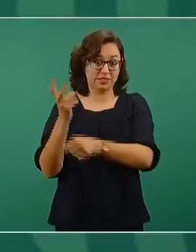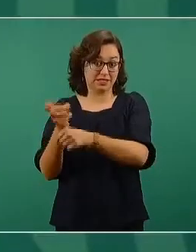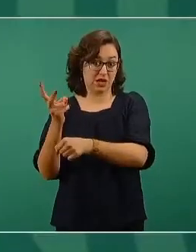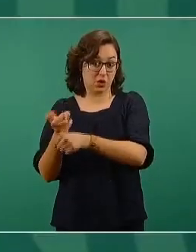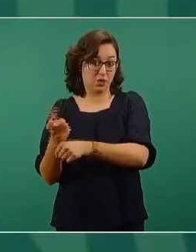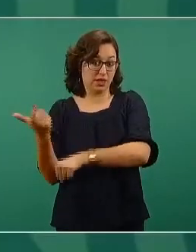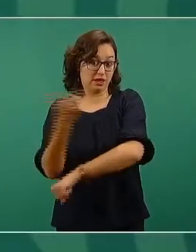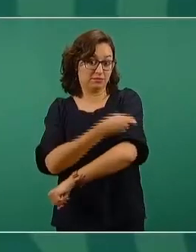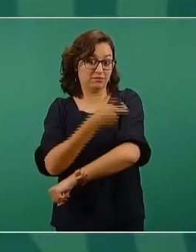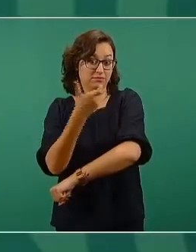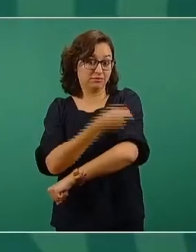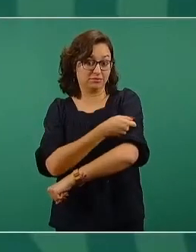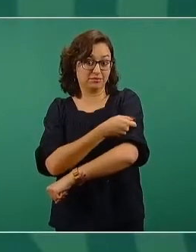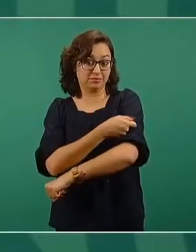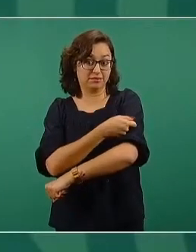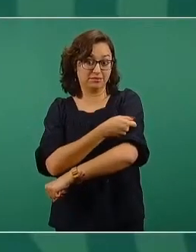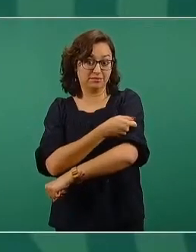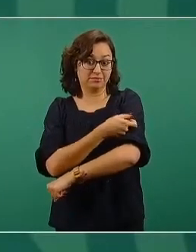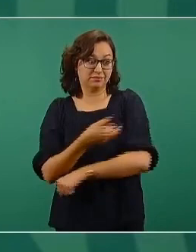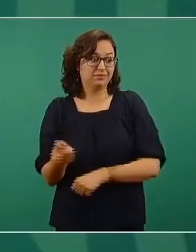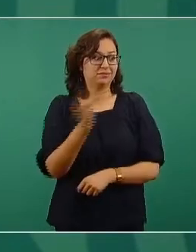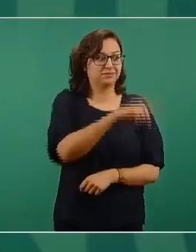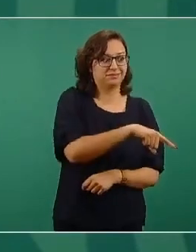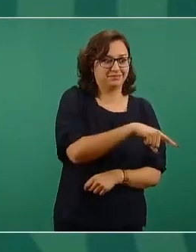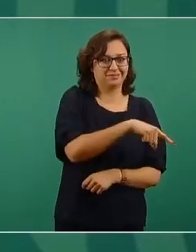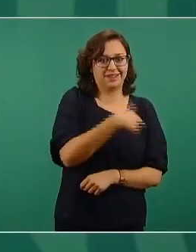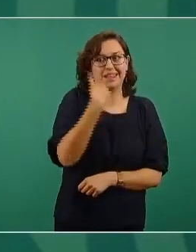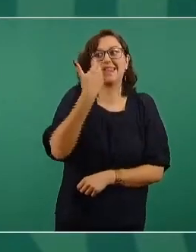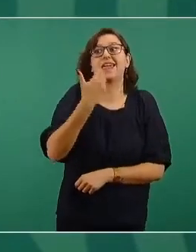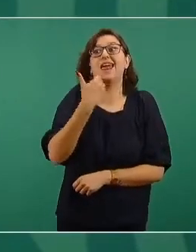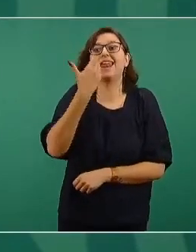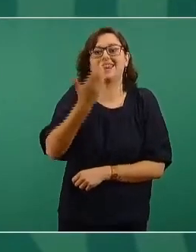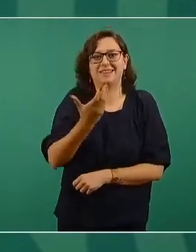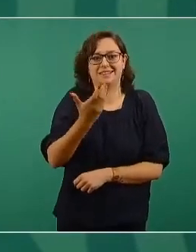la segunda inyección, ya llegan los que